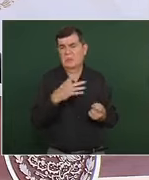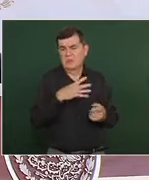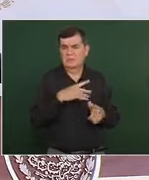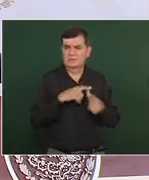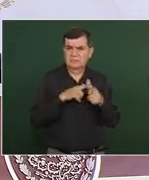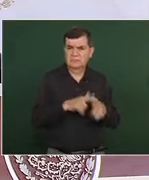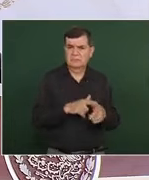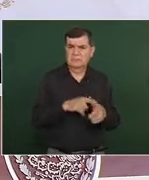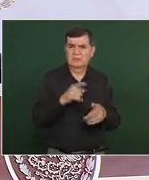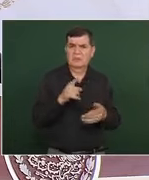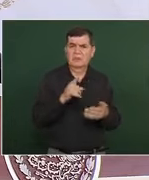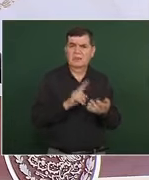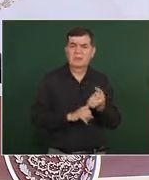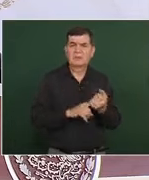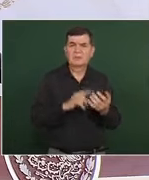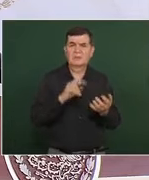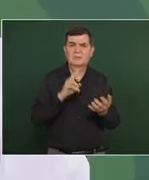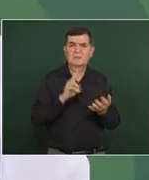mantienen valores